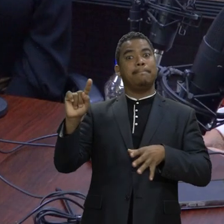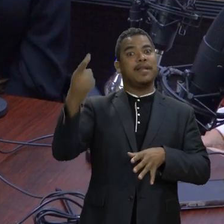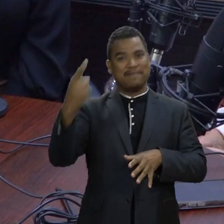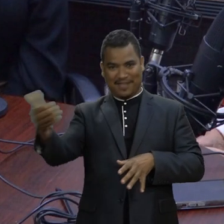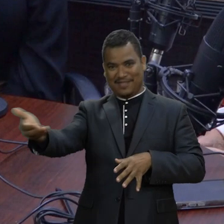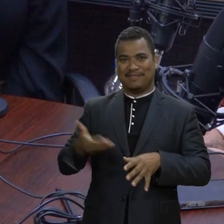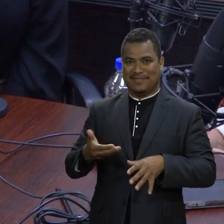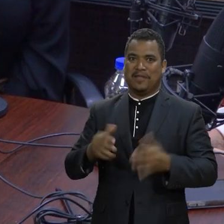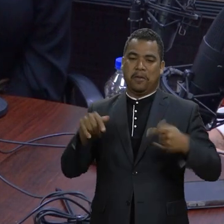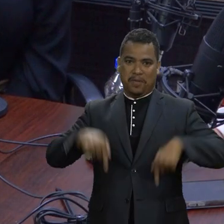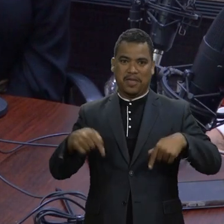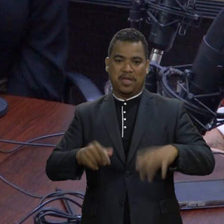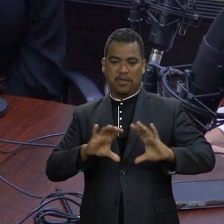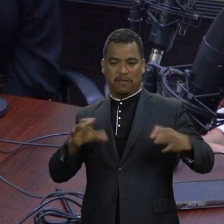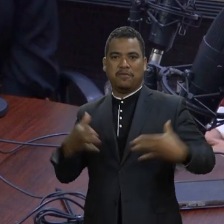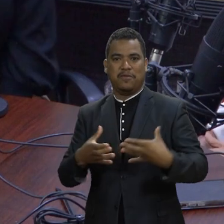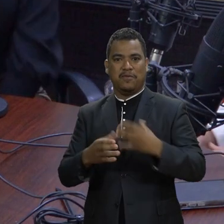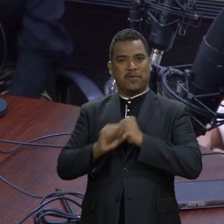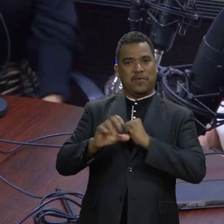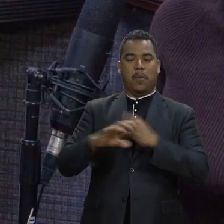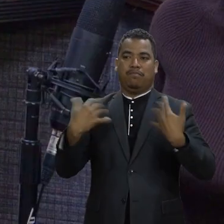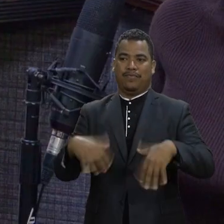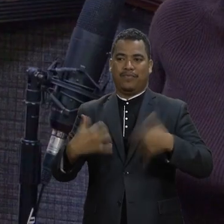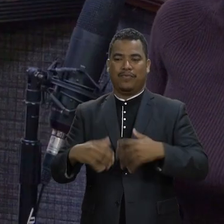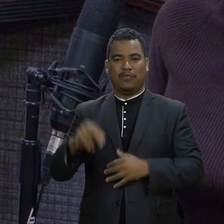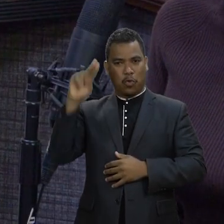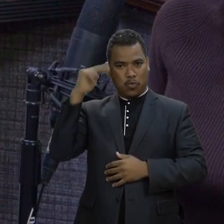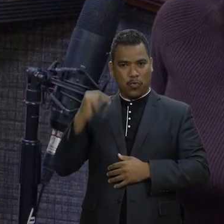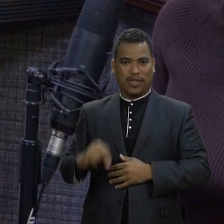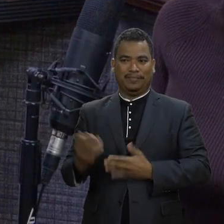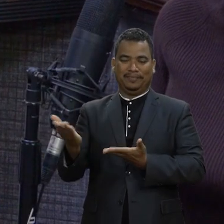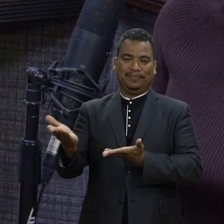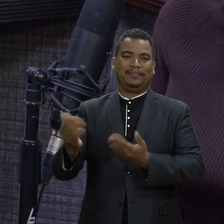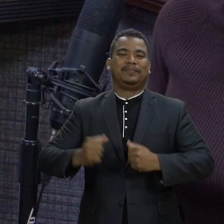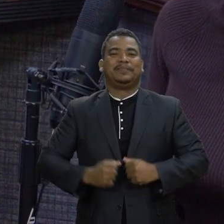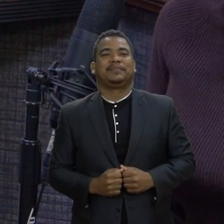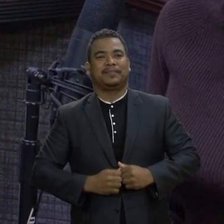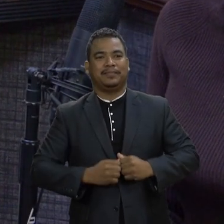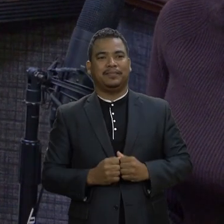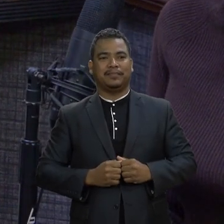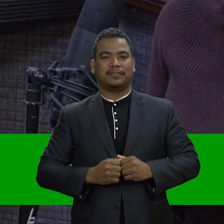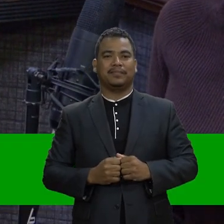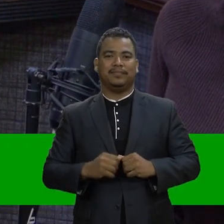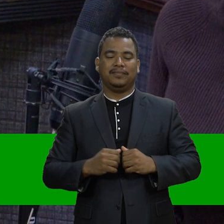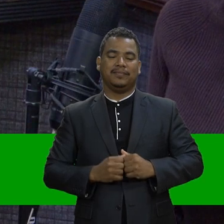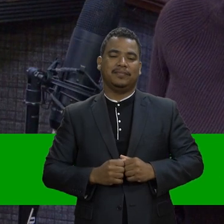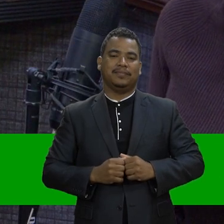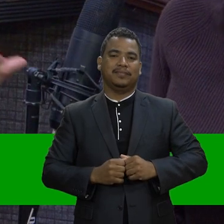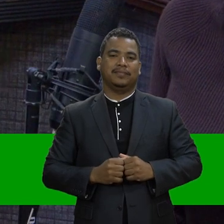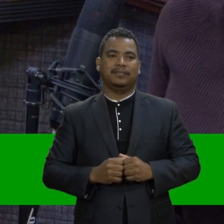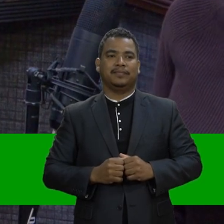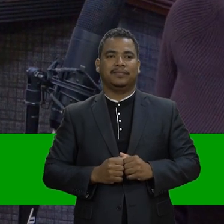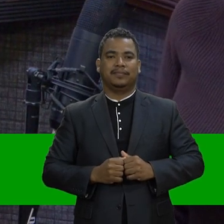Y aquí nos encontramos con Nuria Piedra. Nuria, ¿cómo estás? ¿Cómo te sientes? Bueno, bien, muy honrada